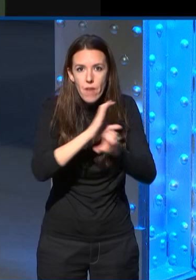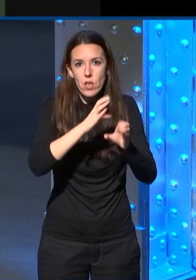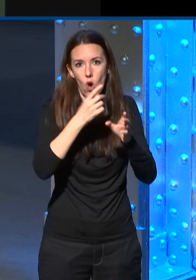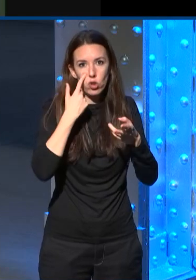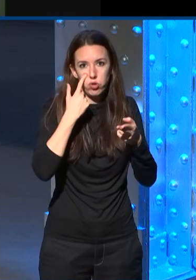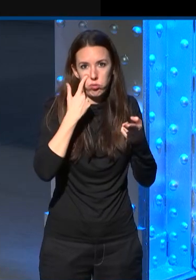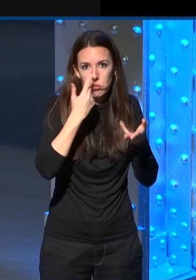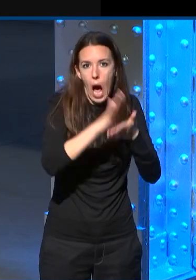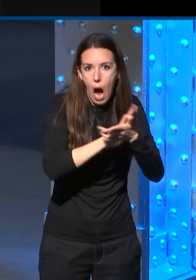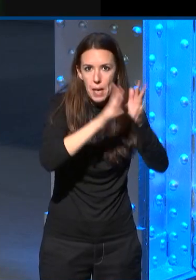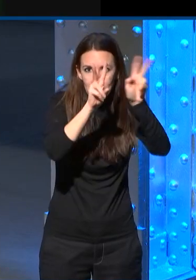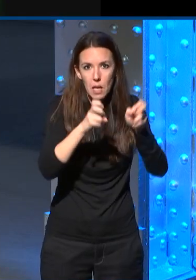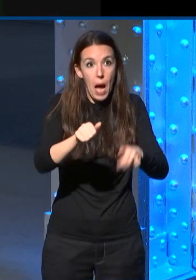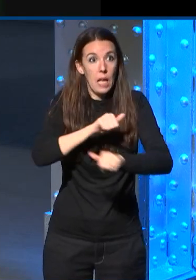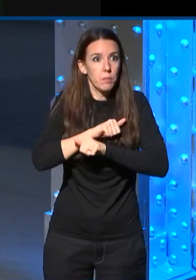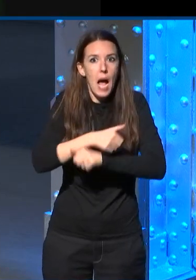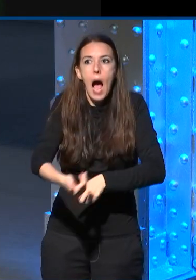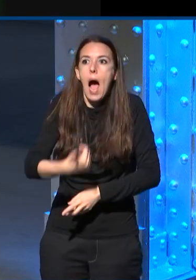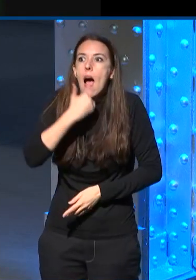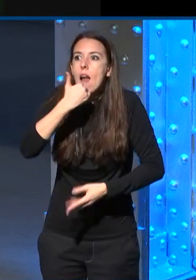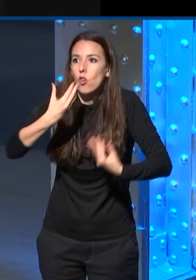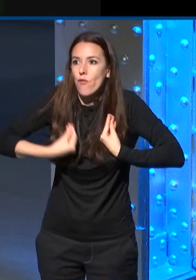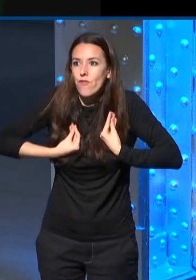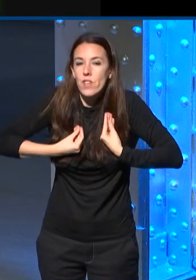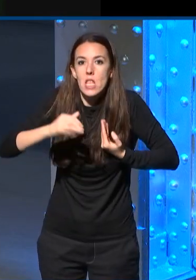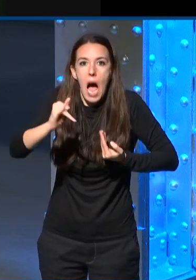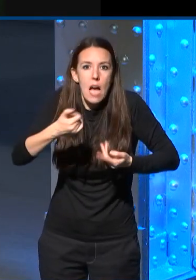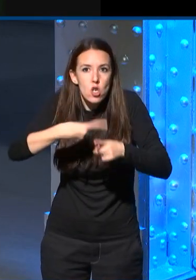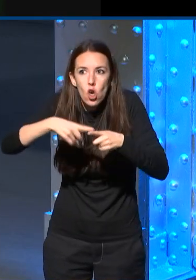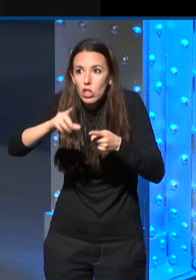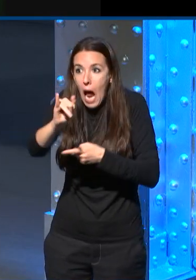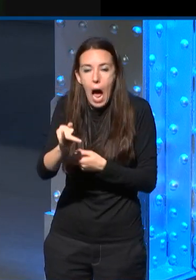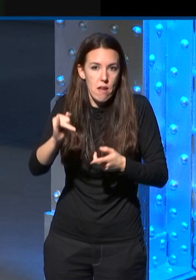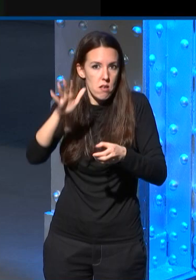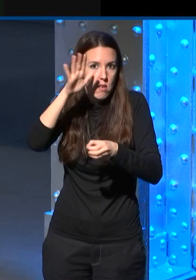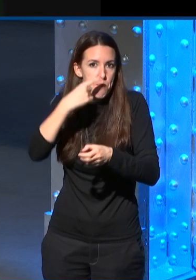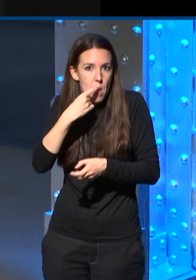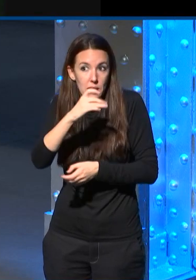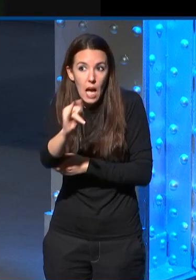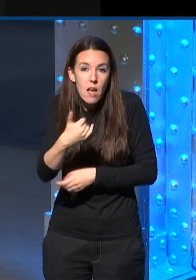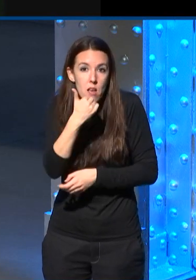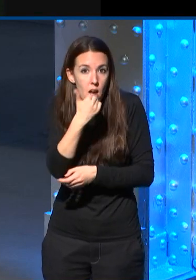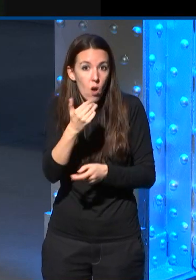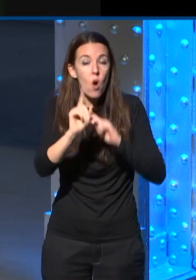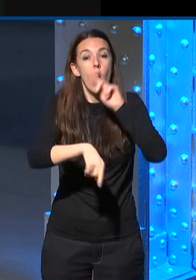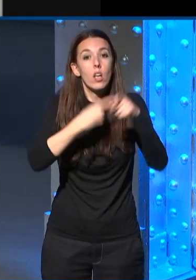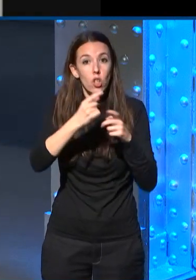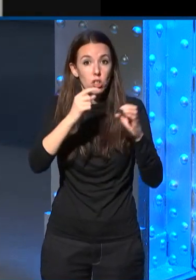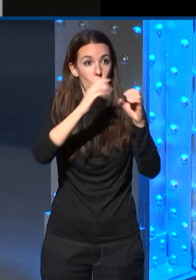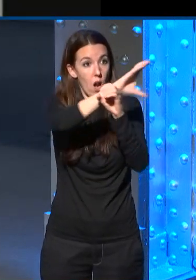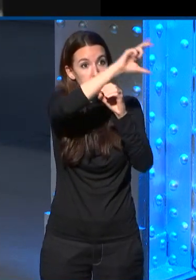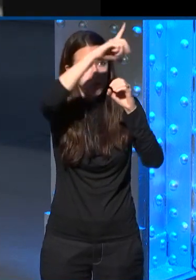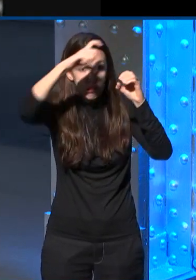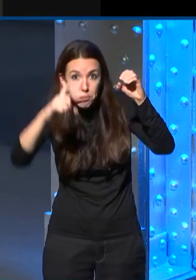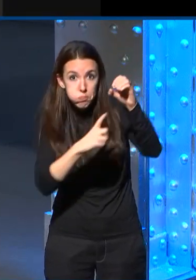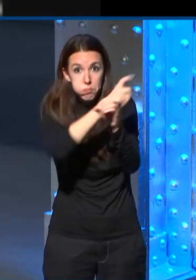te hablan de eso, ¿no? De cómo esperaban encontrar algo, vida en Marte de alguna manera, ¿no? Bueno, la Mariner desplegó sus cámaras a unos 16.000